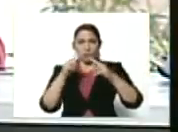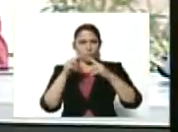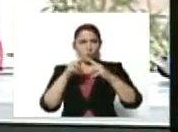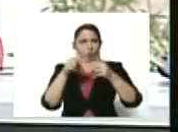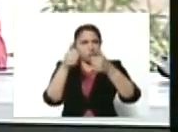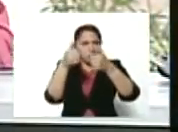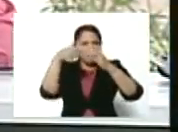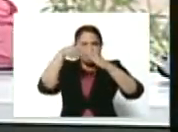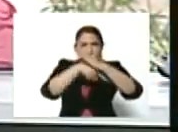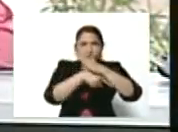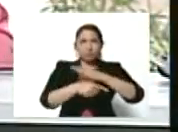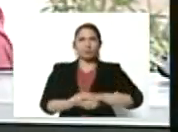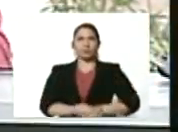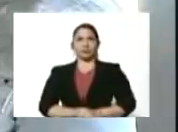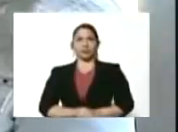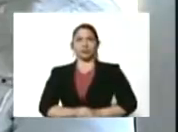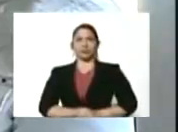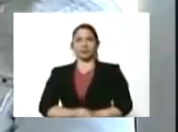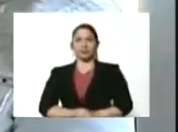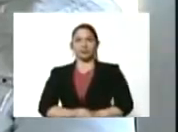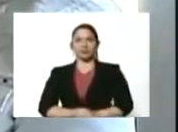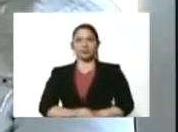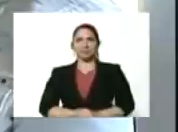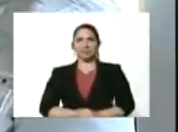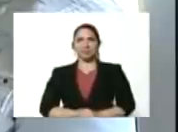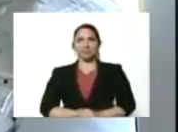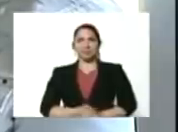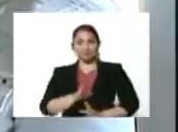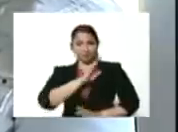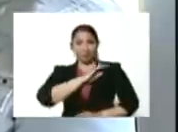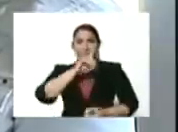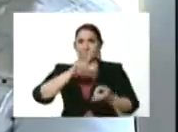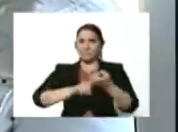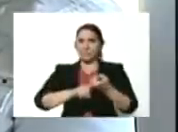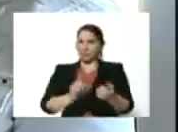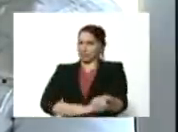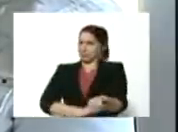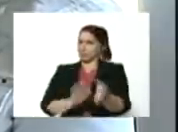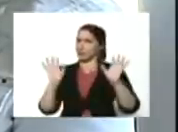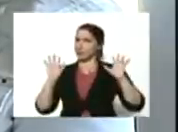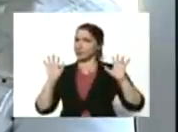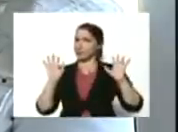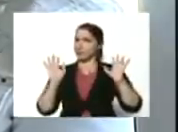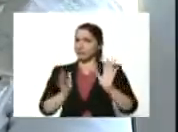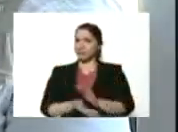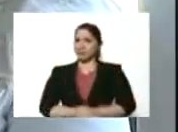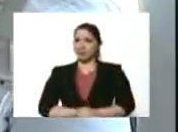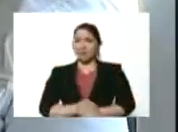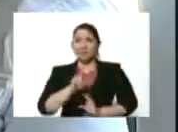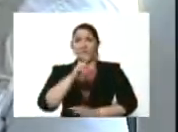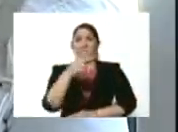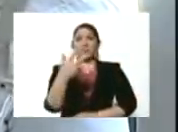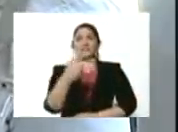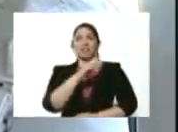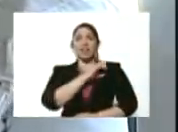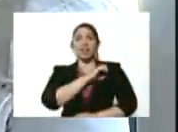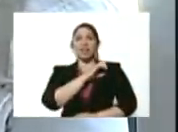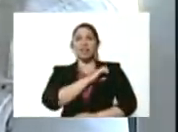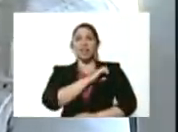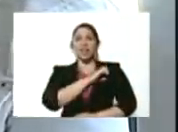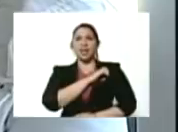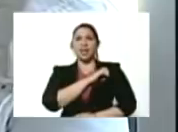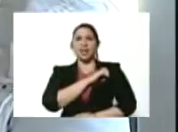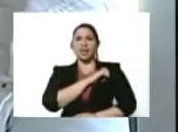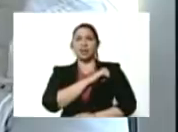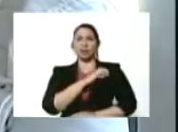bien, la primera combatiente, les ardió que el 23 de enero en el balcón del pueblo,